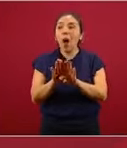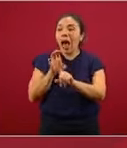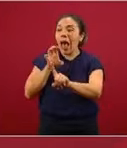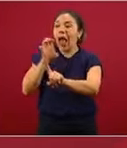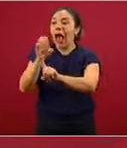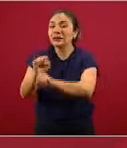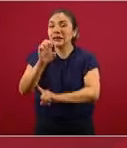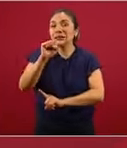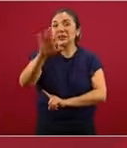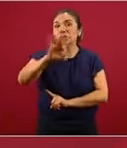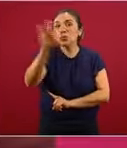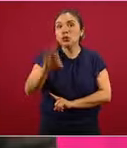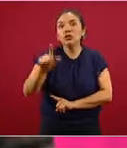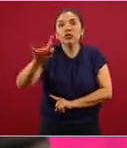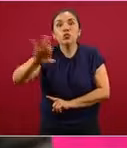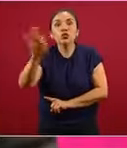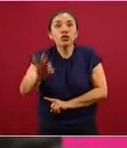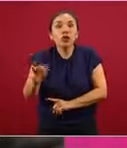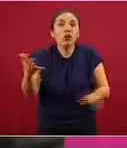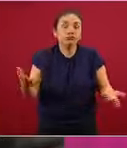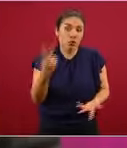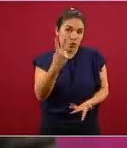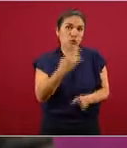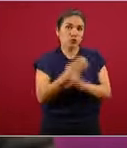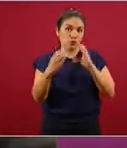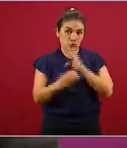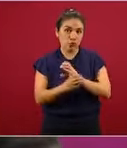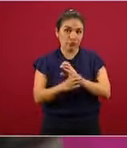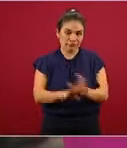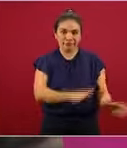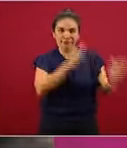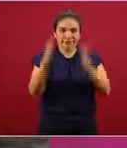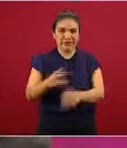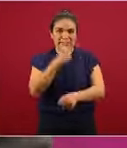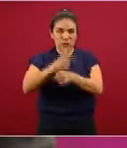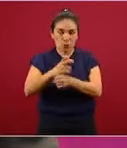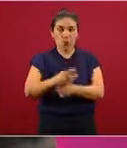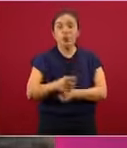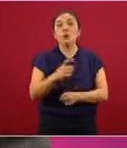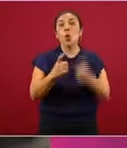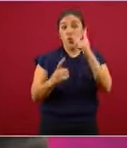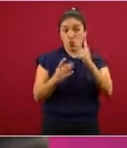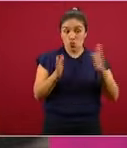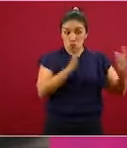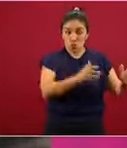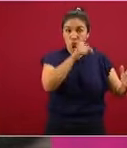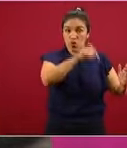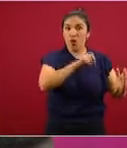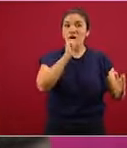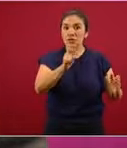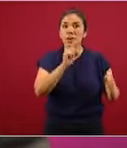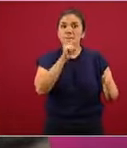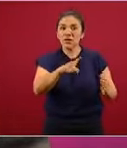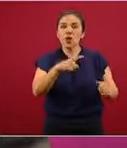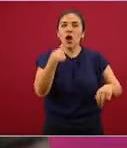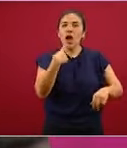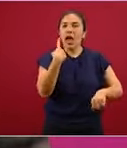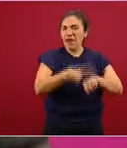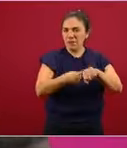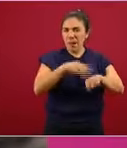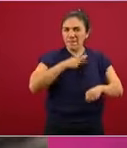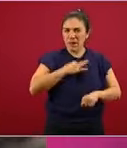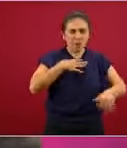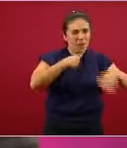esta inmunidad? Hay dos maneras y es el escenario 2. El escenario 1 es por la propagación del propio